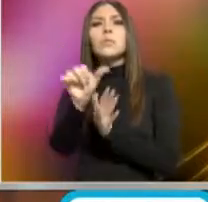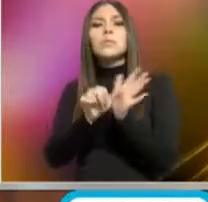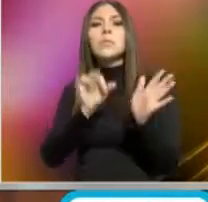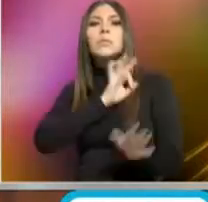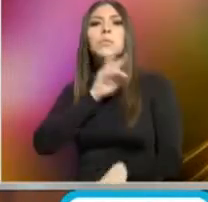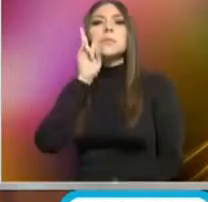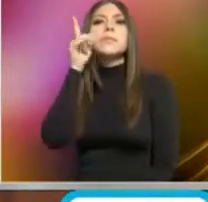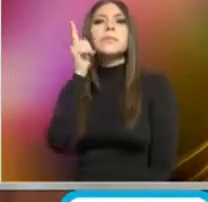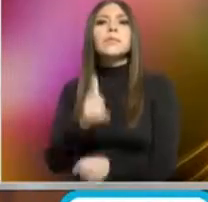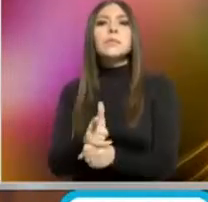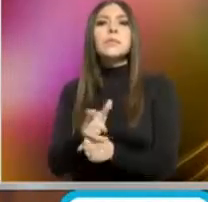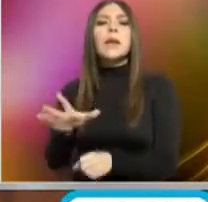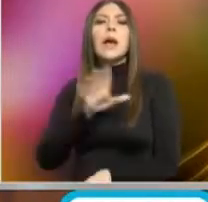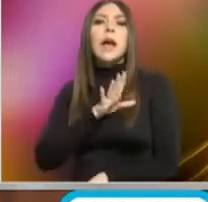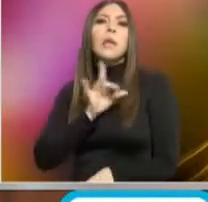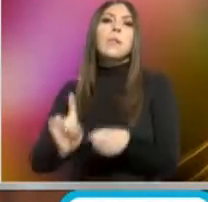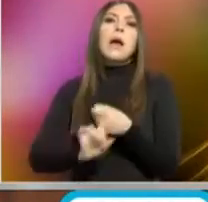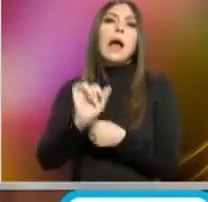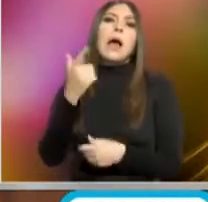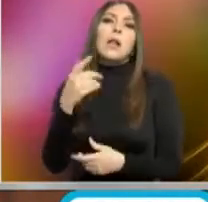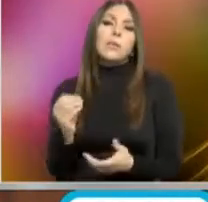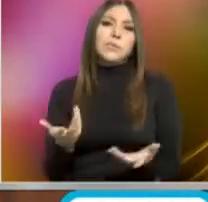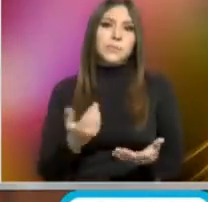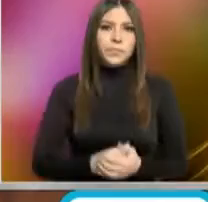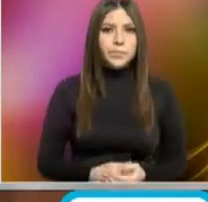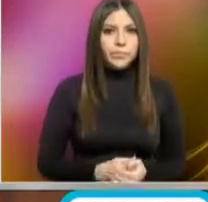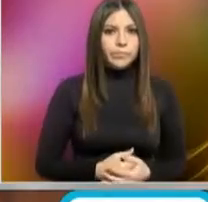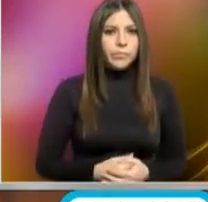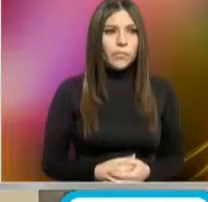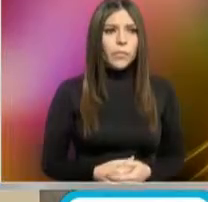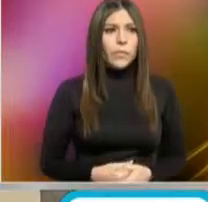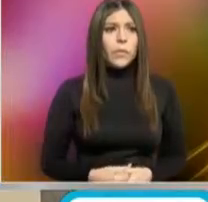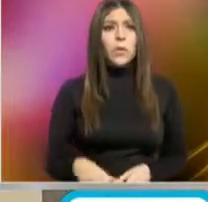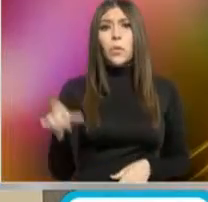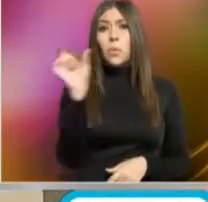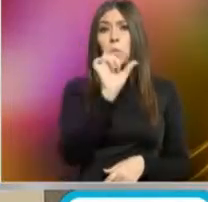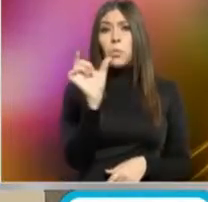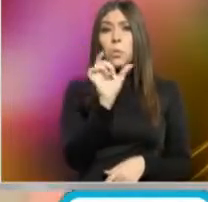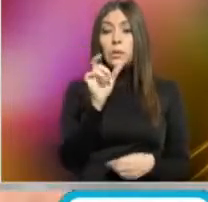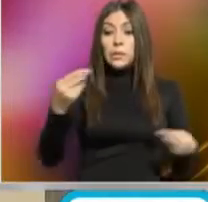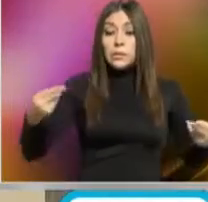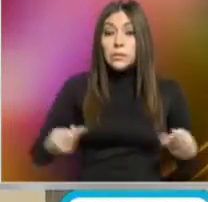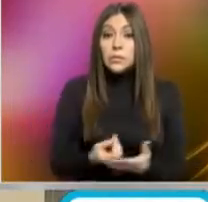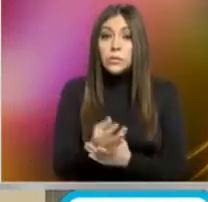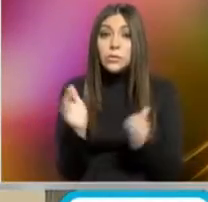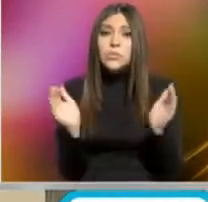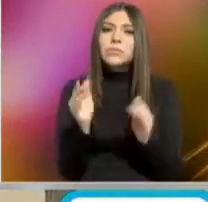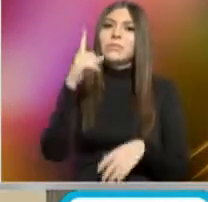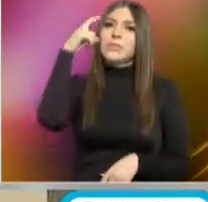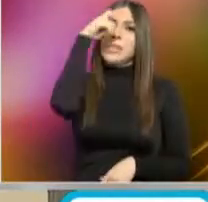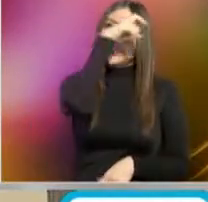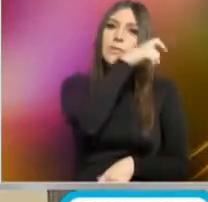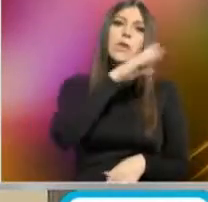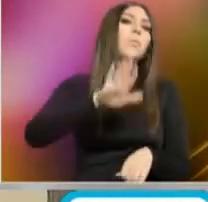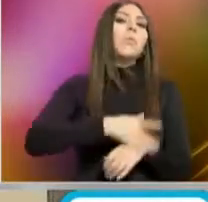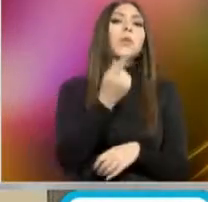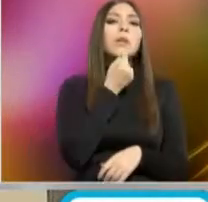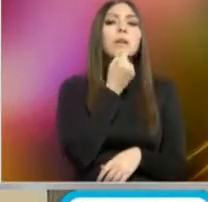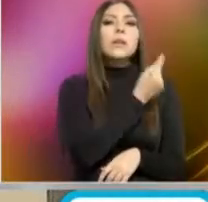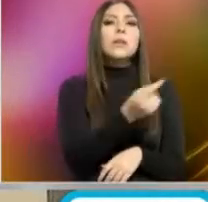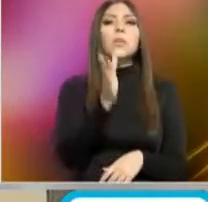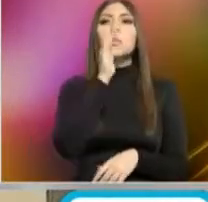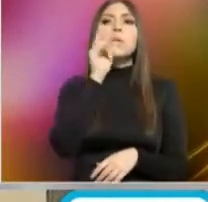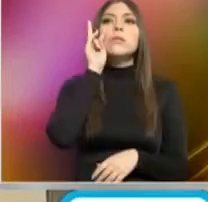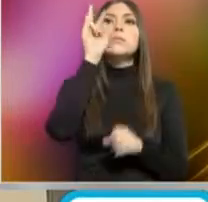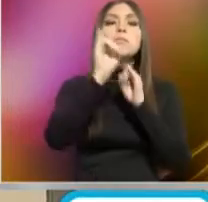detectar si viene con algo? Claro. Desde recién nacido es un poquito difícil, como tú bien lo dijiste, porque los niños no tienen una visión